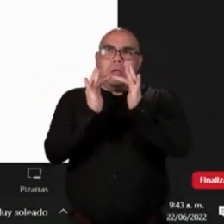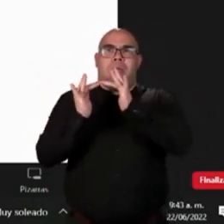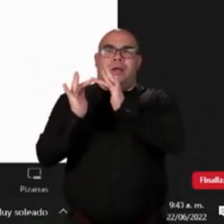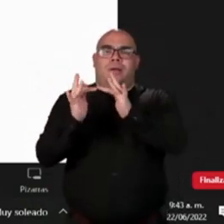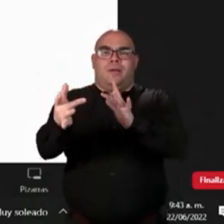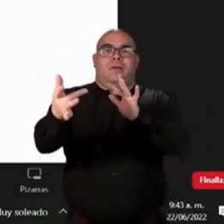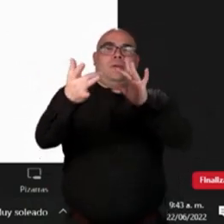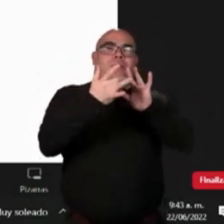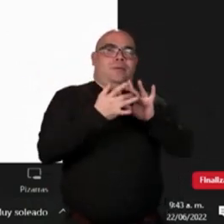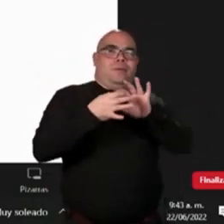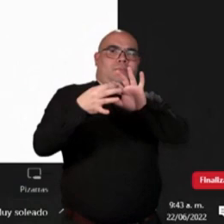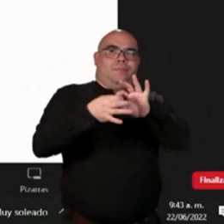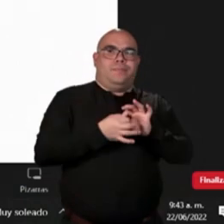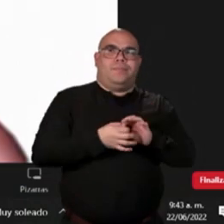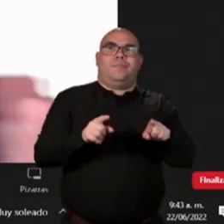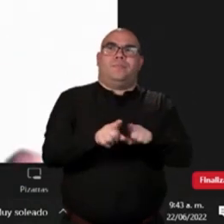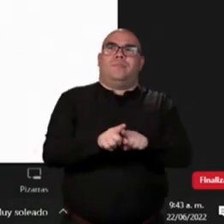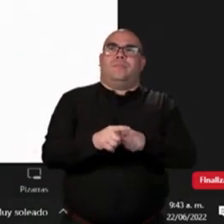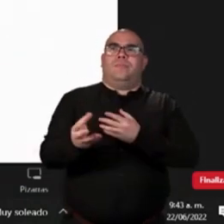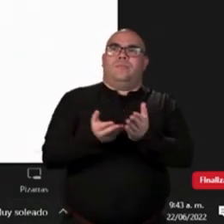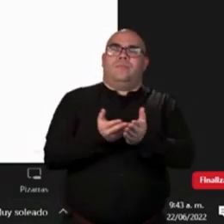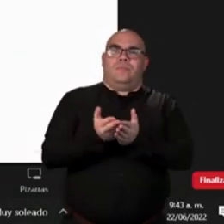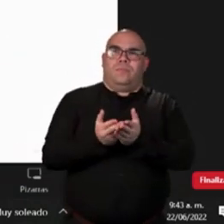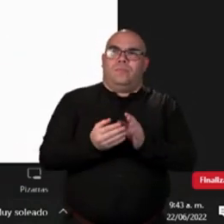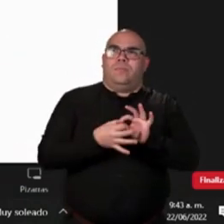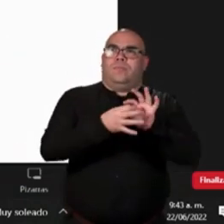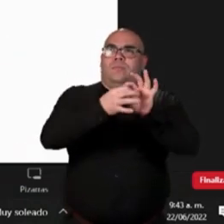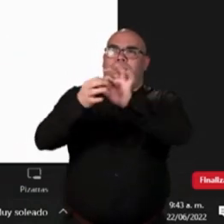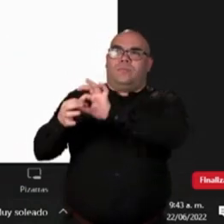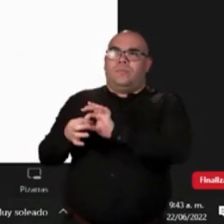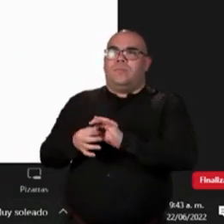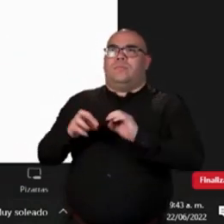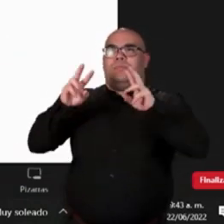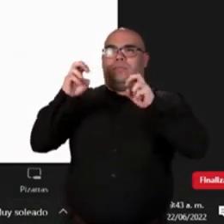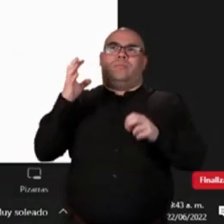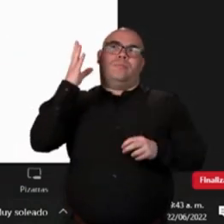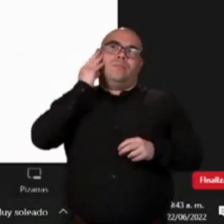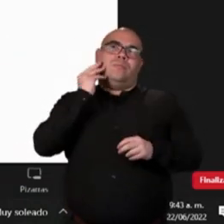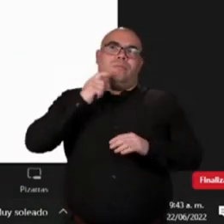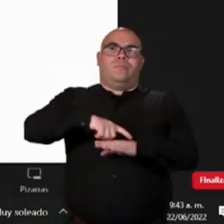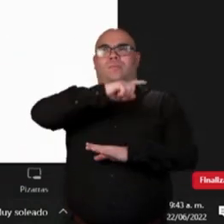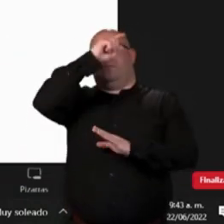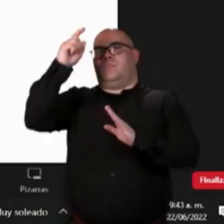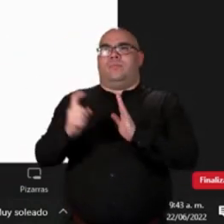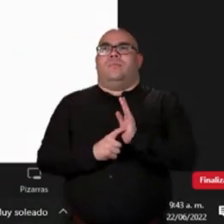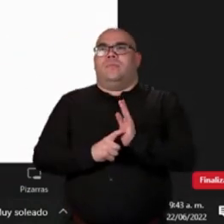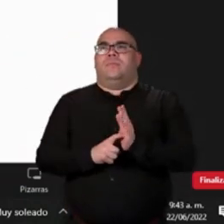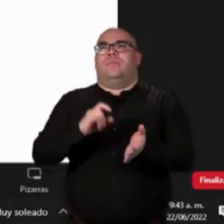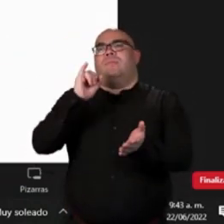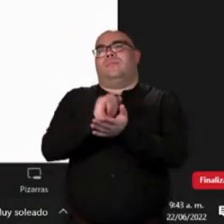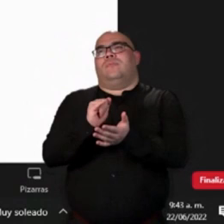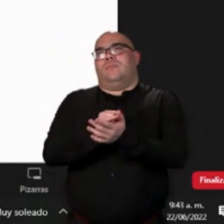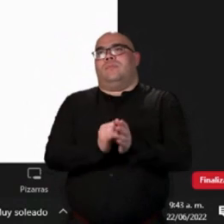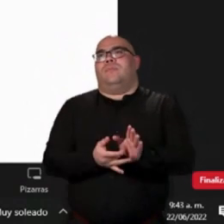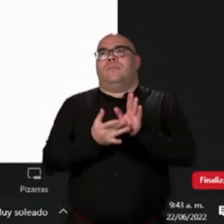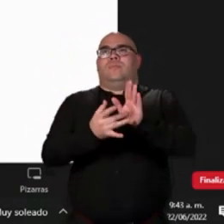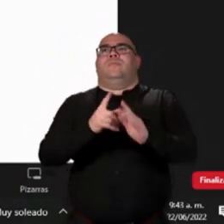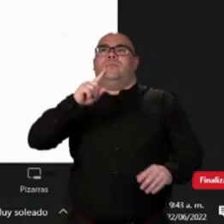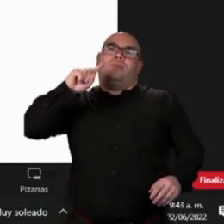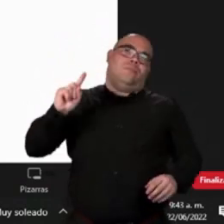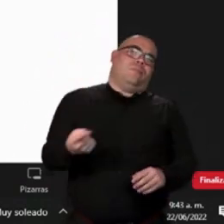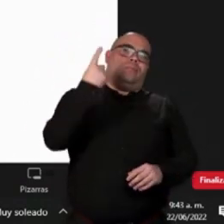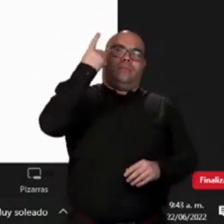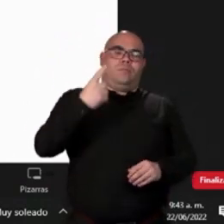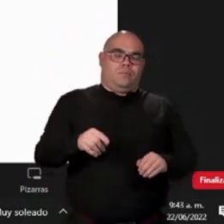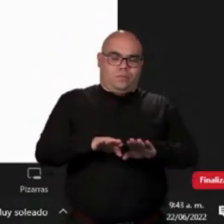cabecera se complementan los servicios para tener toda la experiencia completa. Y ahí se ofrece en un solo lugar la ventanilla